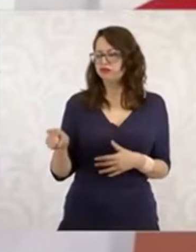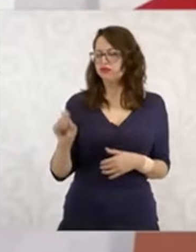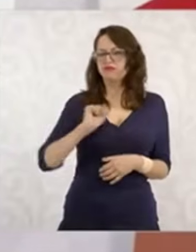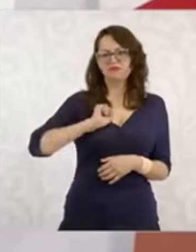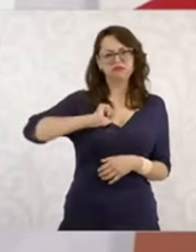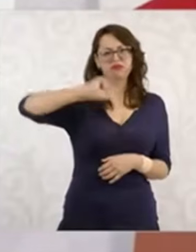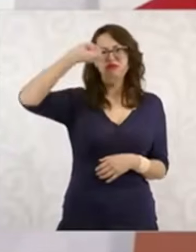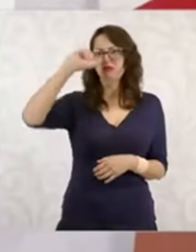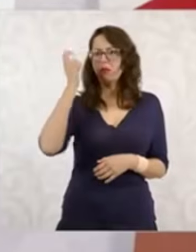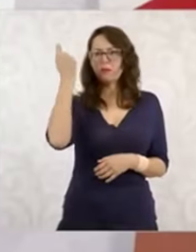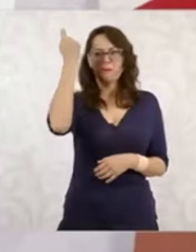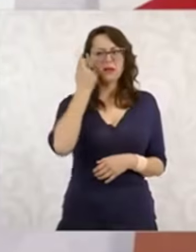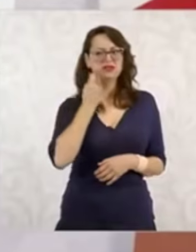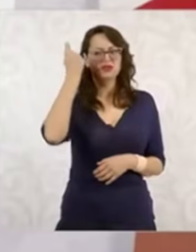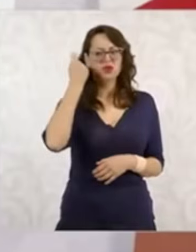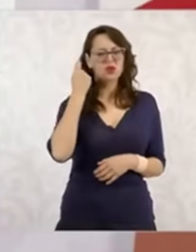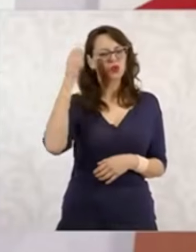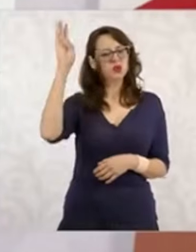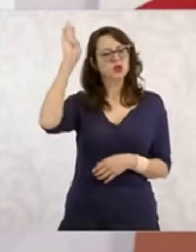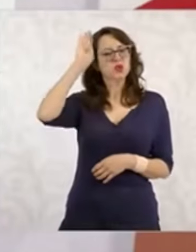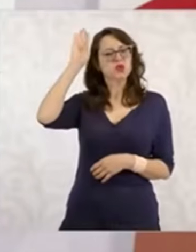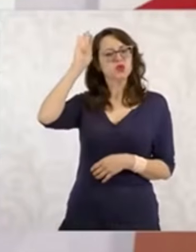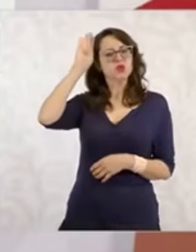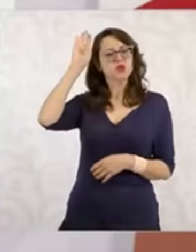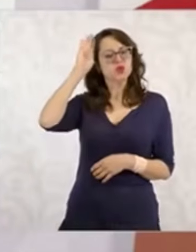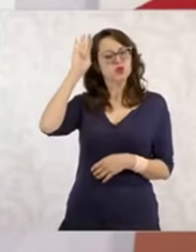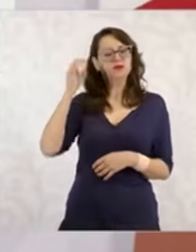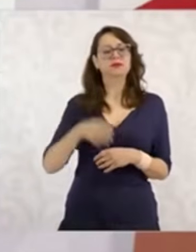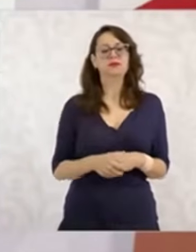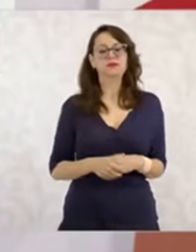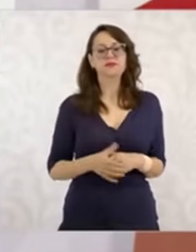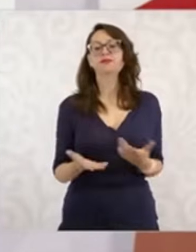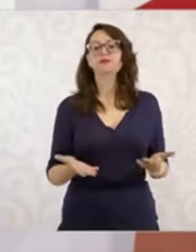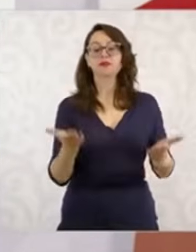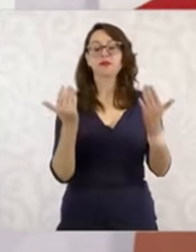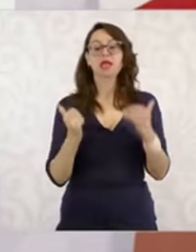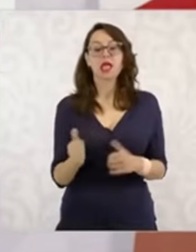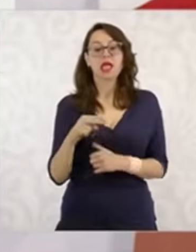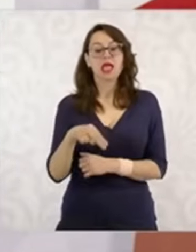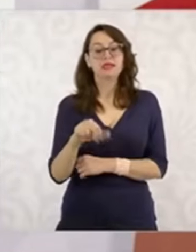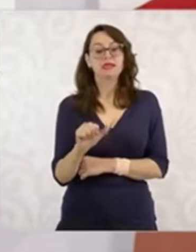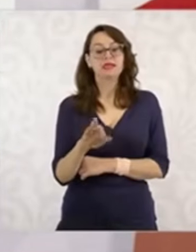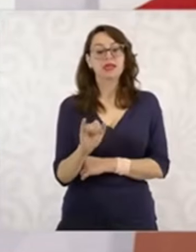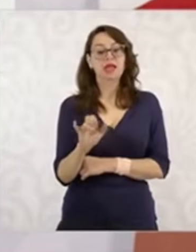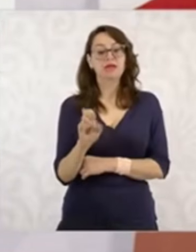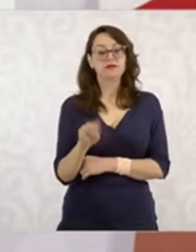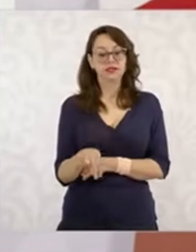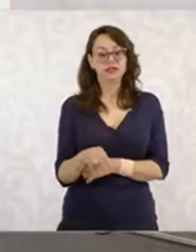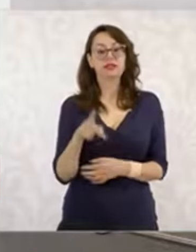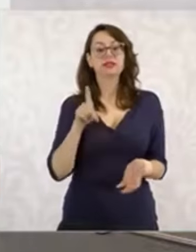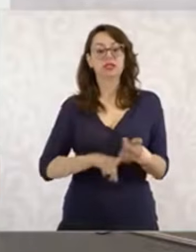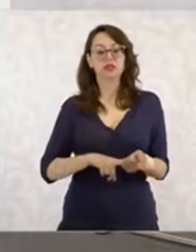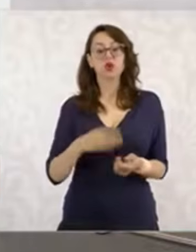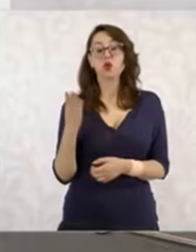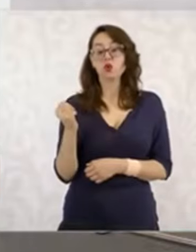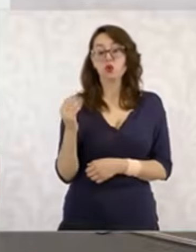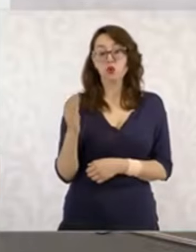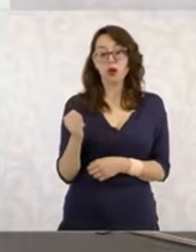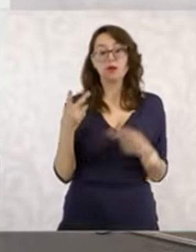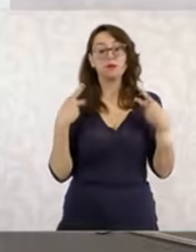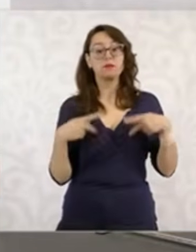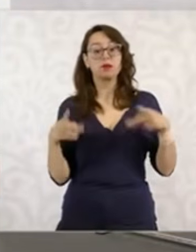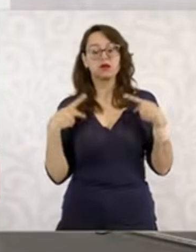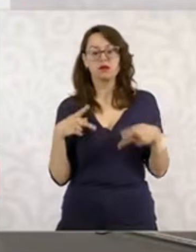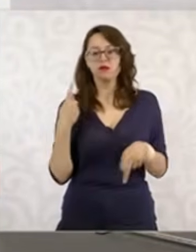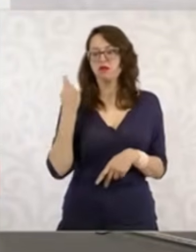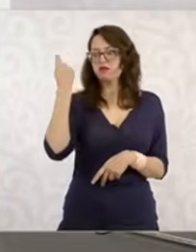y del resto del gobierno. En el caso de NAFIM, la siguiente, por favor, son 9 las personas que reciben montos superiores